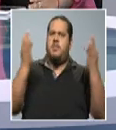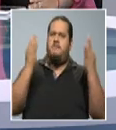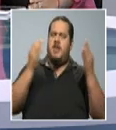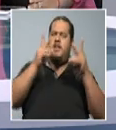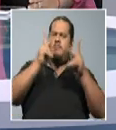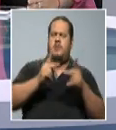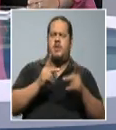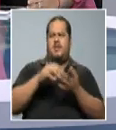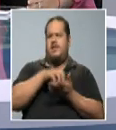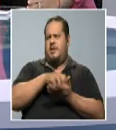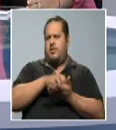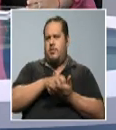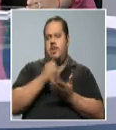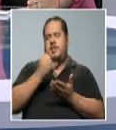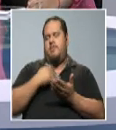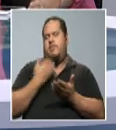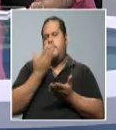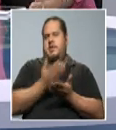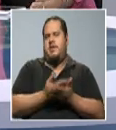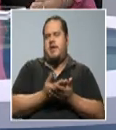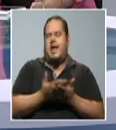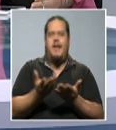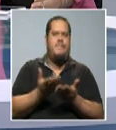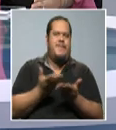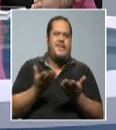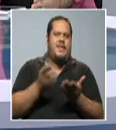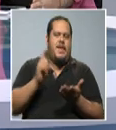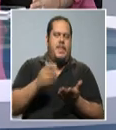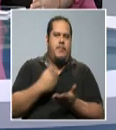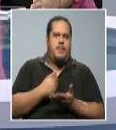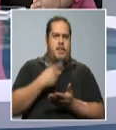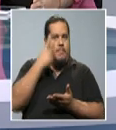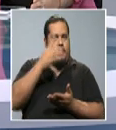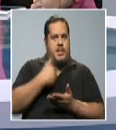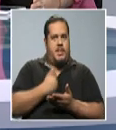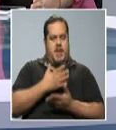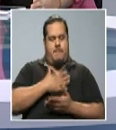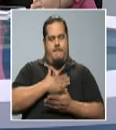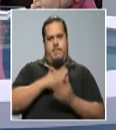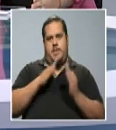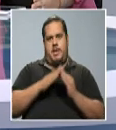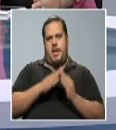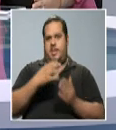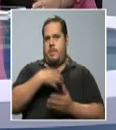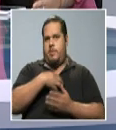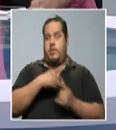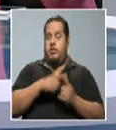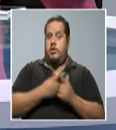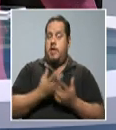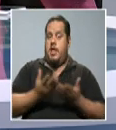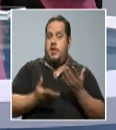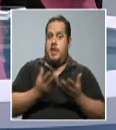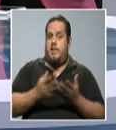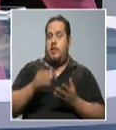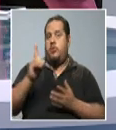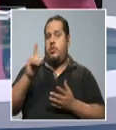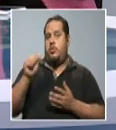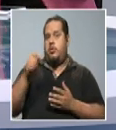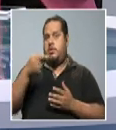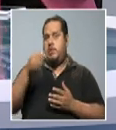si podrá ser apto para crédito, qué tengo que tener para poder tener una casa propia. Entonces, tal vez, don